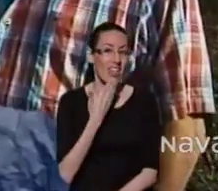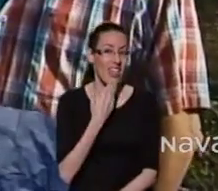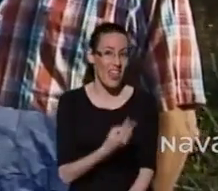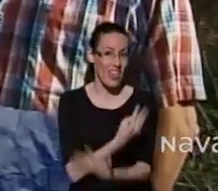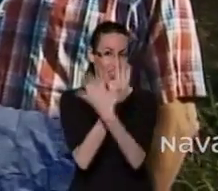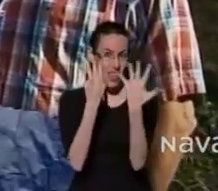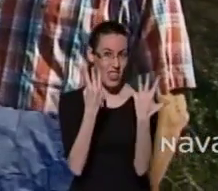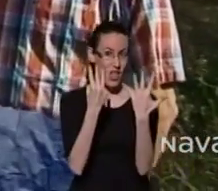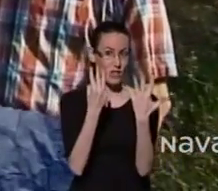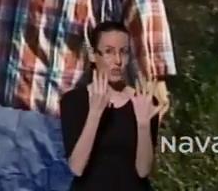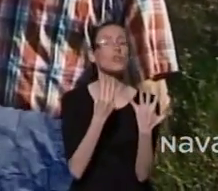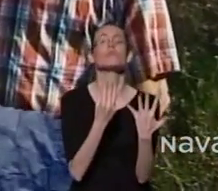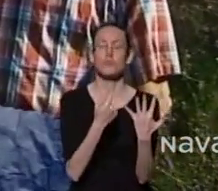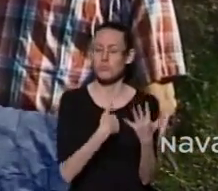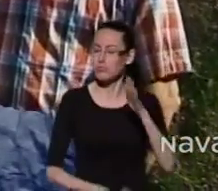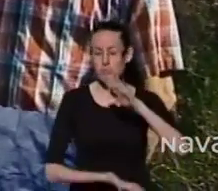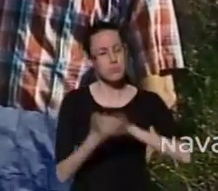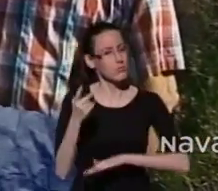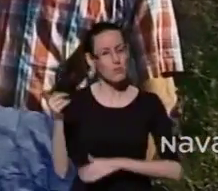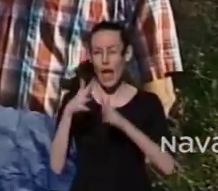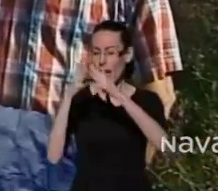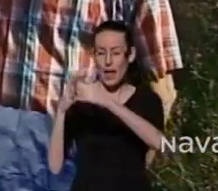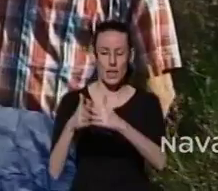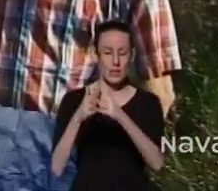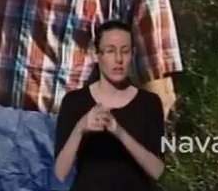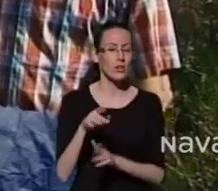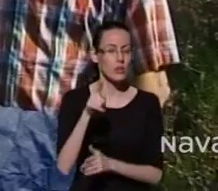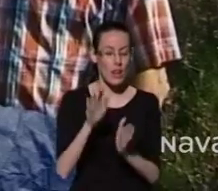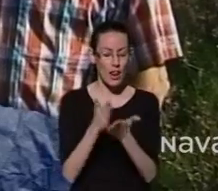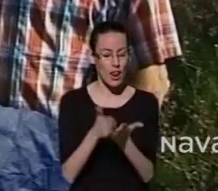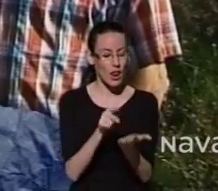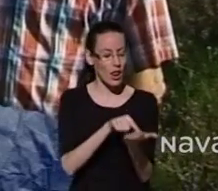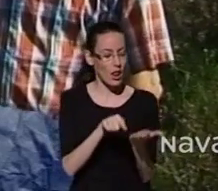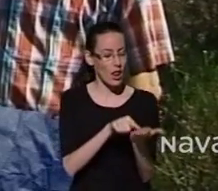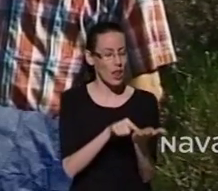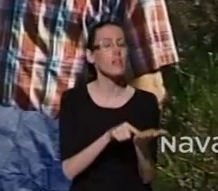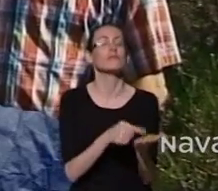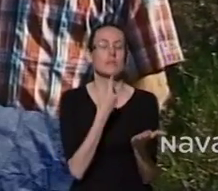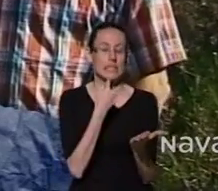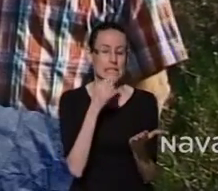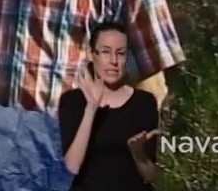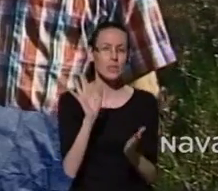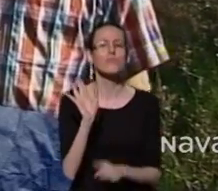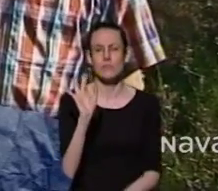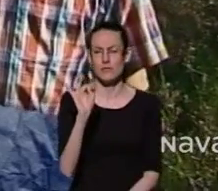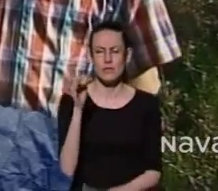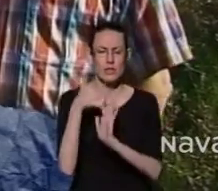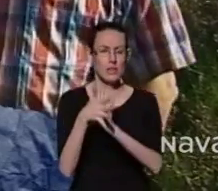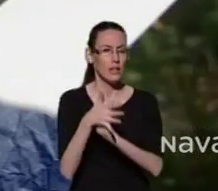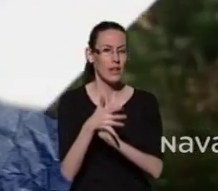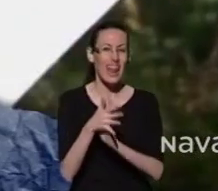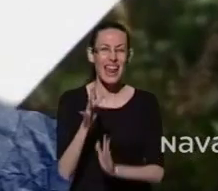allá. ¿Lo cuentas ya en este sí, libro? Sí, ahí pone, sí. Y el día más triste de mi vida